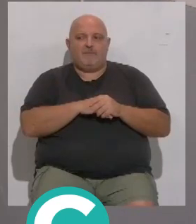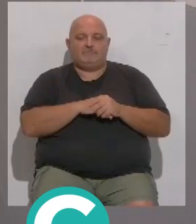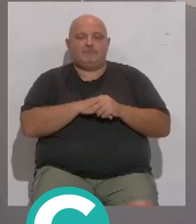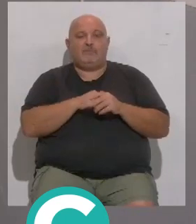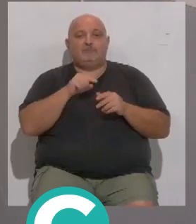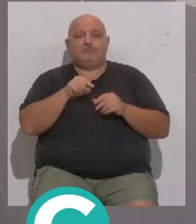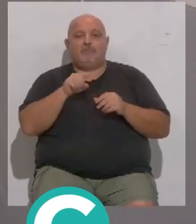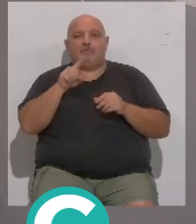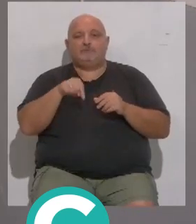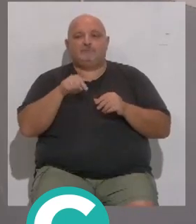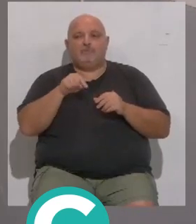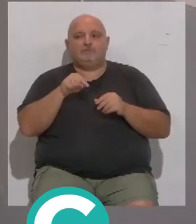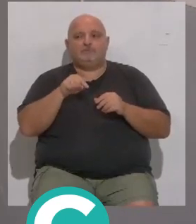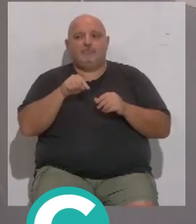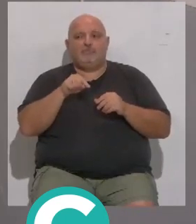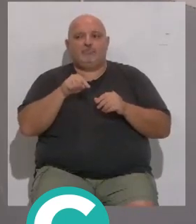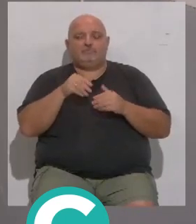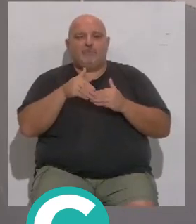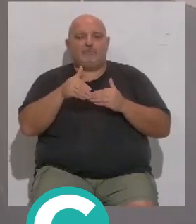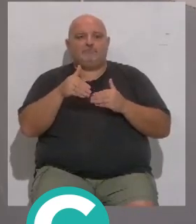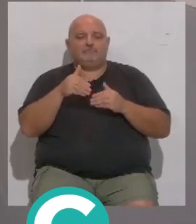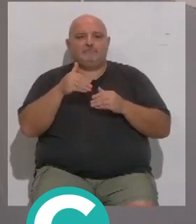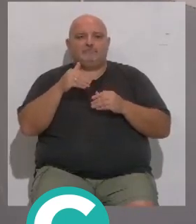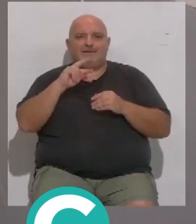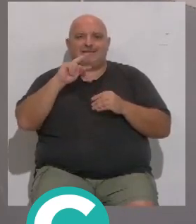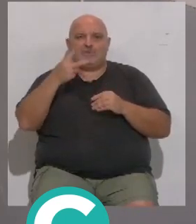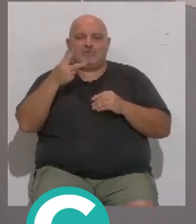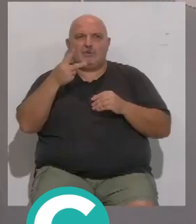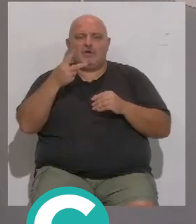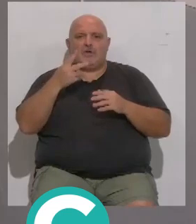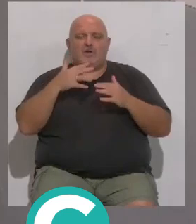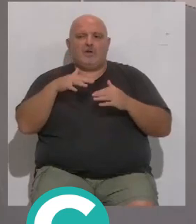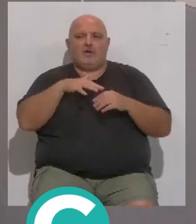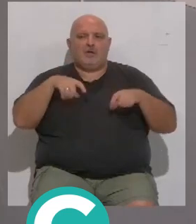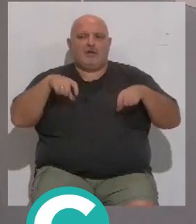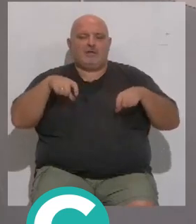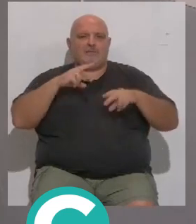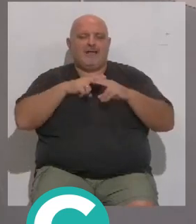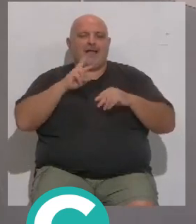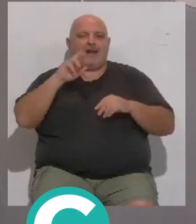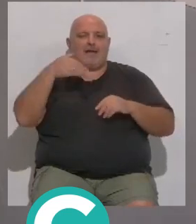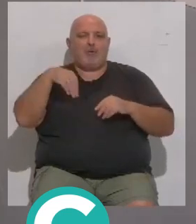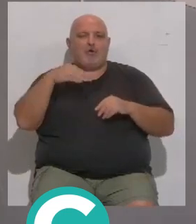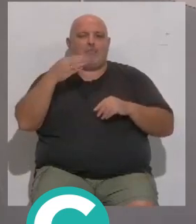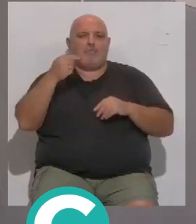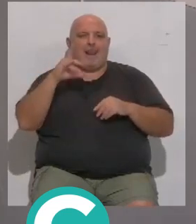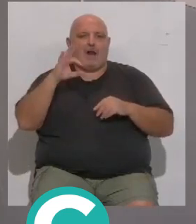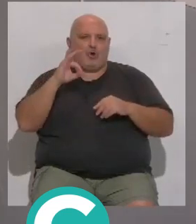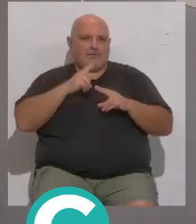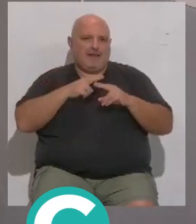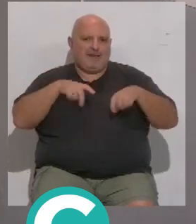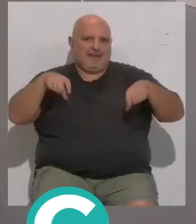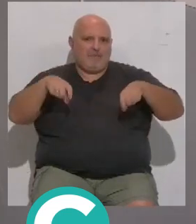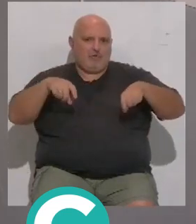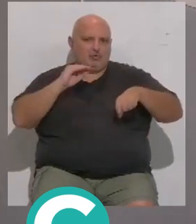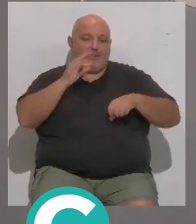Eso también va a jugarse, este segundo partido se va a seguir jugando en el campo Ramón Blanco. Uh-huh. En principio habían